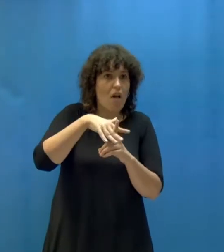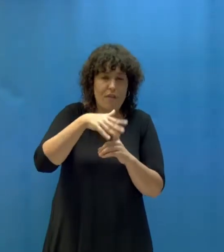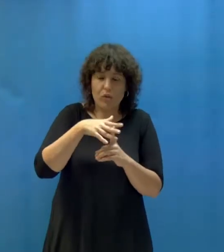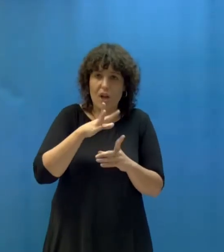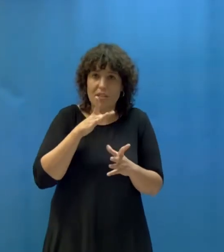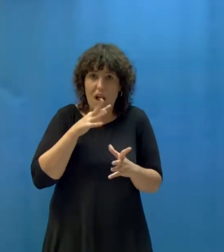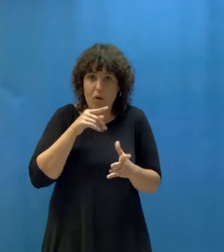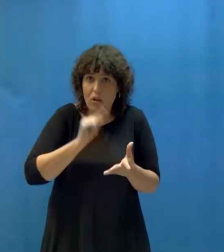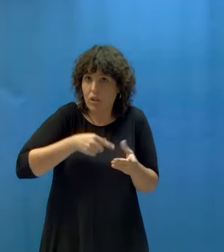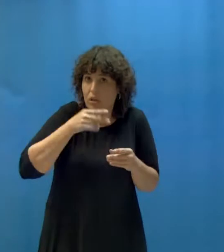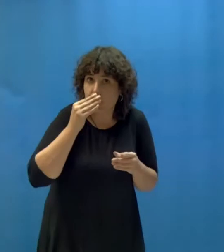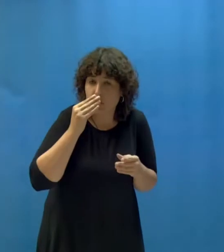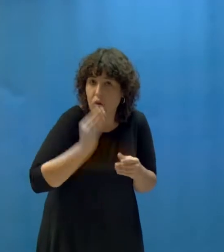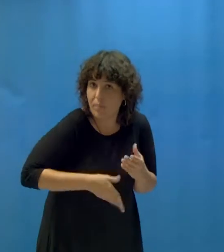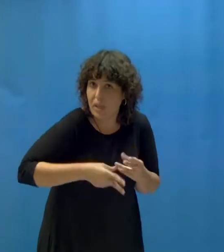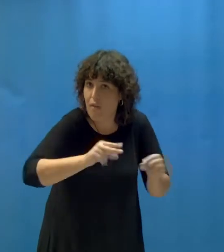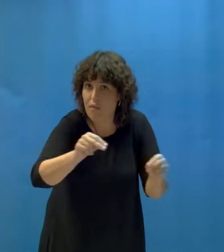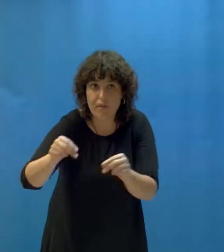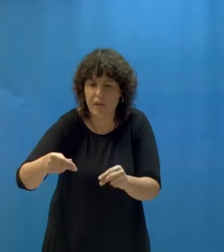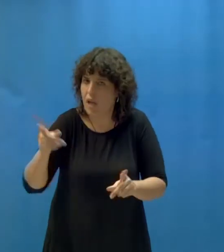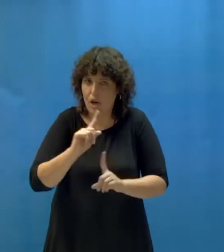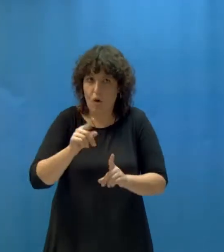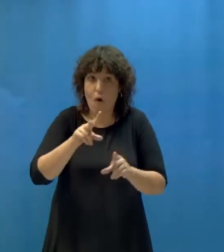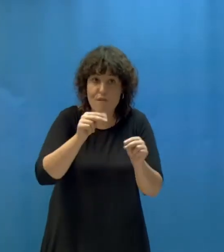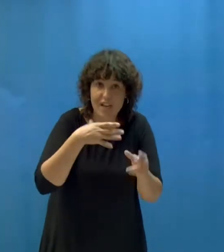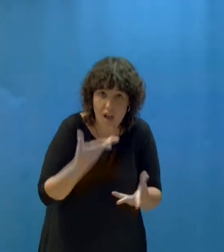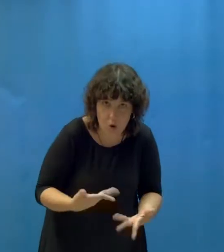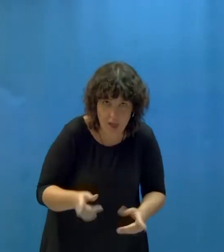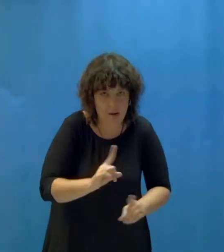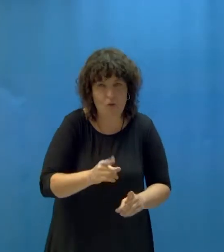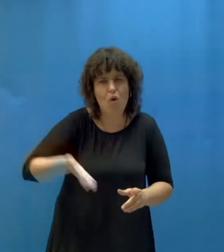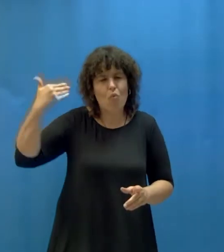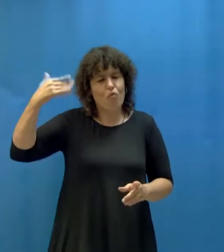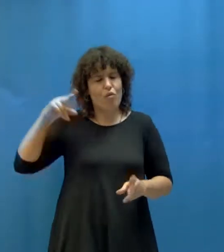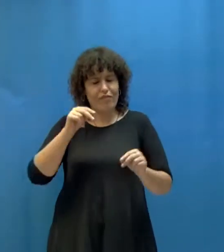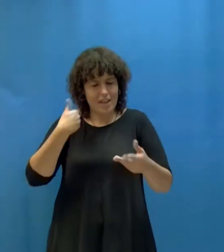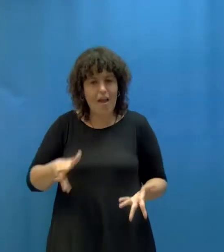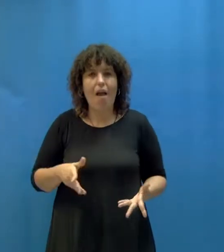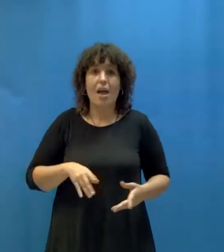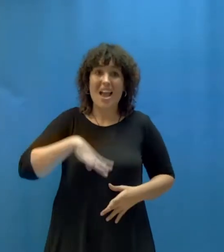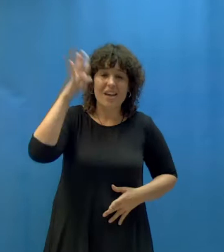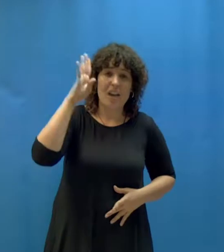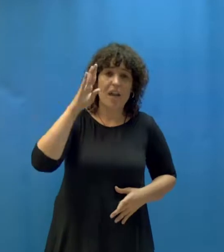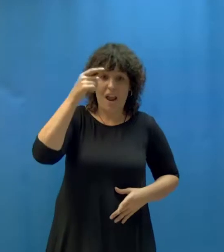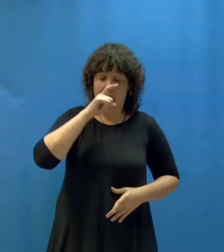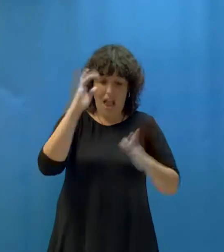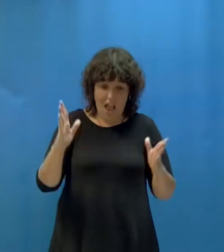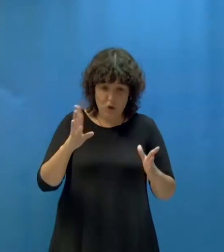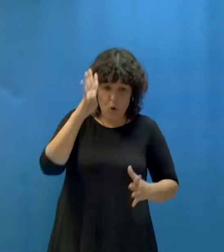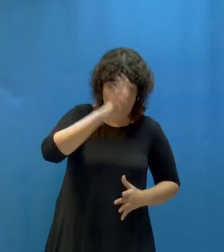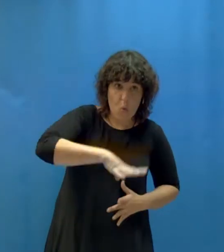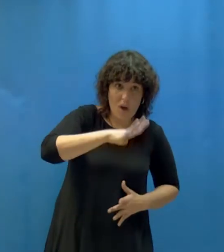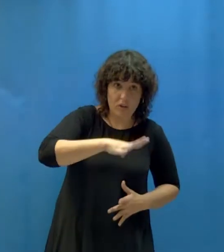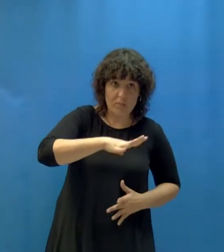no, llevan ya tiempo agotados. Es de imposible explicación, señor Simó, que en el cuarto mes del año usted tenga ya agotada la partida